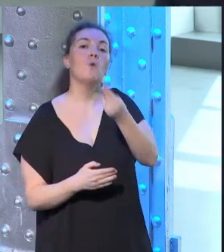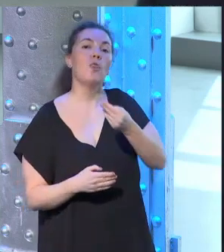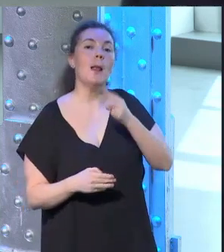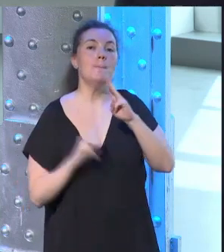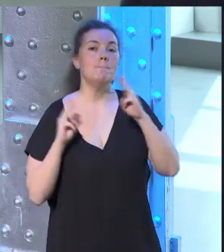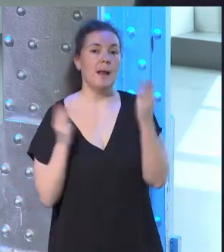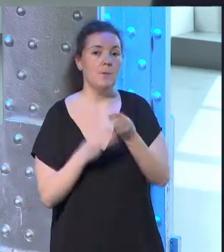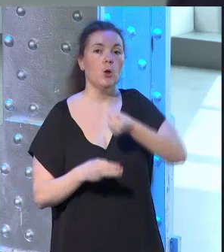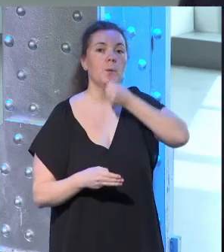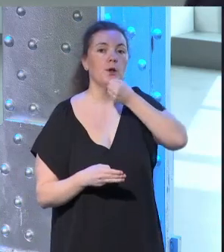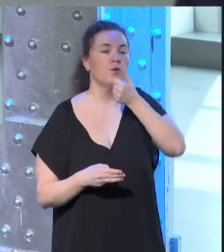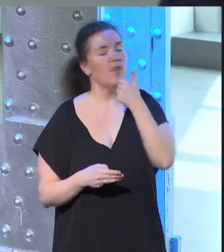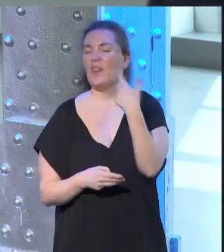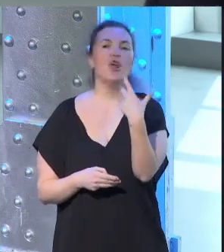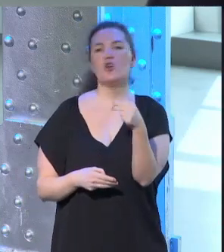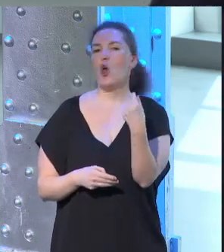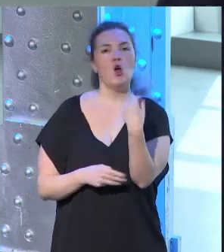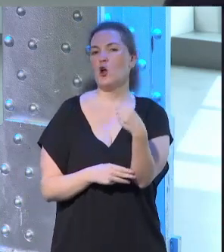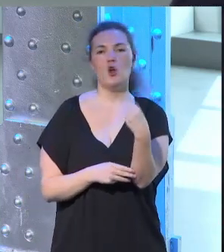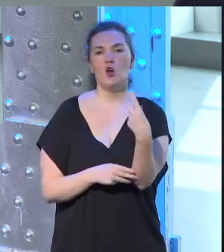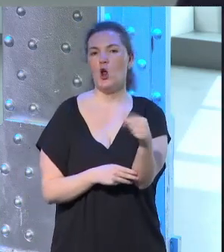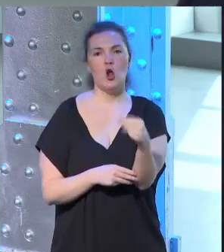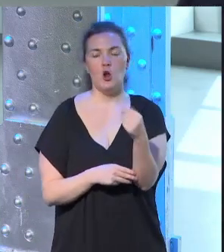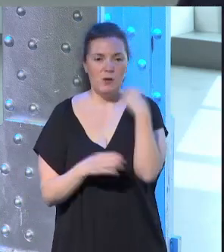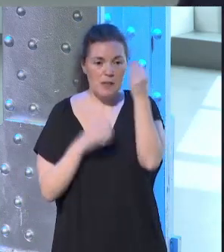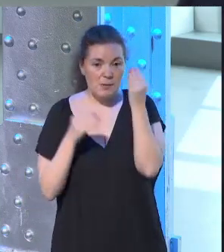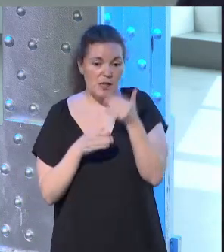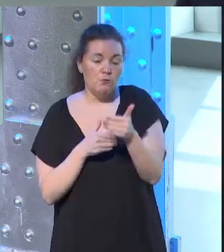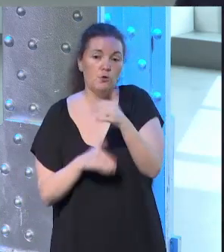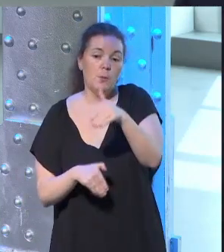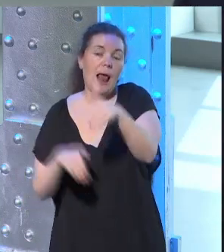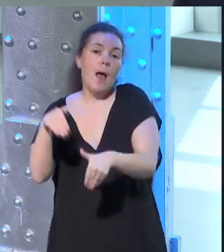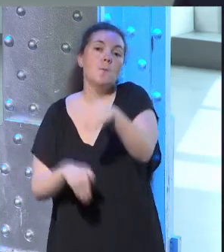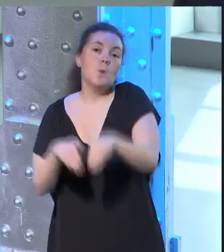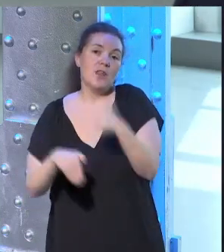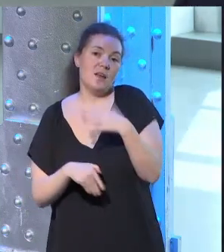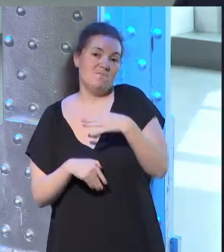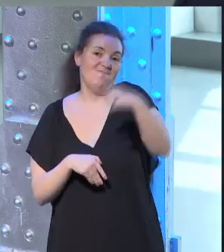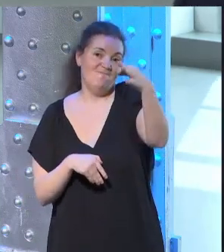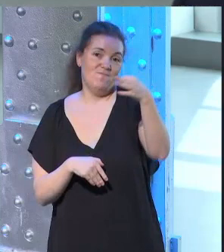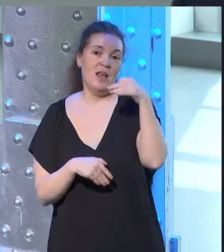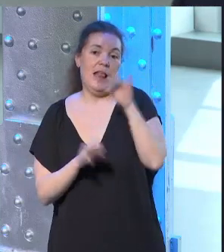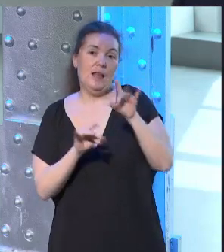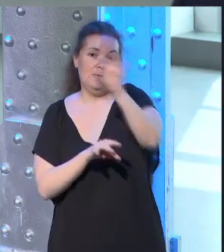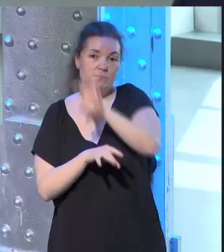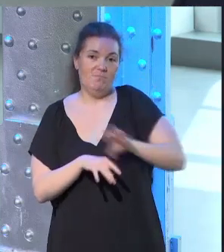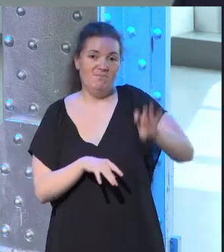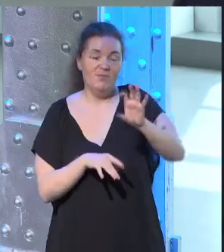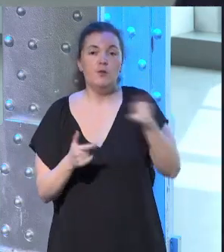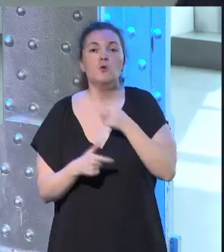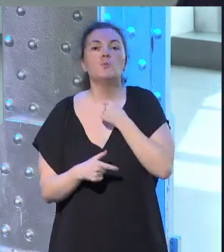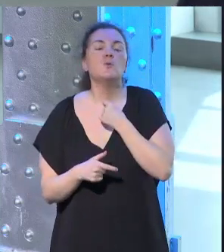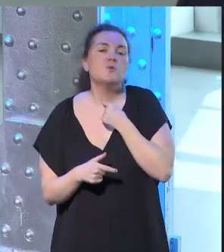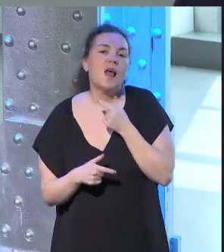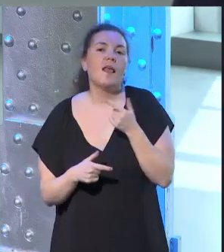micrófono, ante un medio de comunicación, dicen no. ¿Por qué? Porque están pensando en los votos de los de las comarcas, etcétera, etcétera. Entonces, a mí me gustaría un